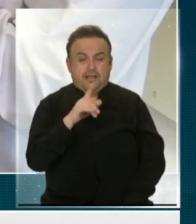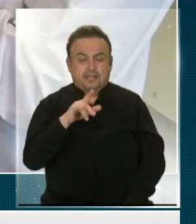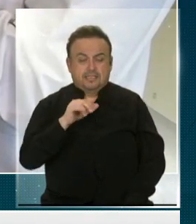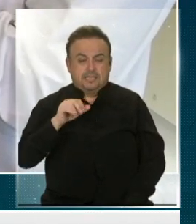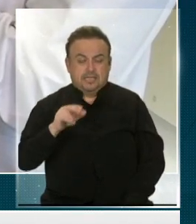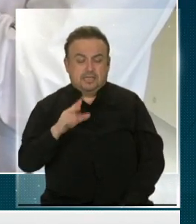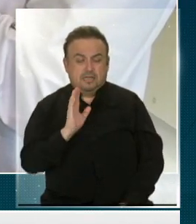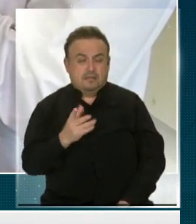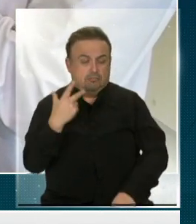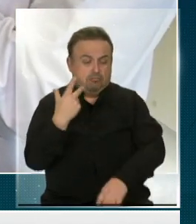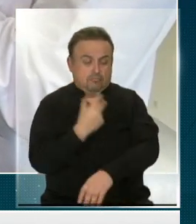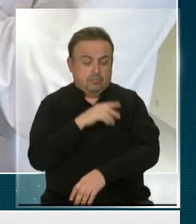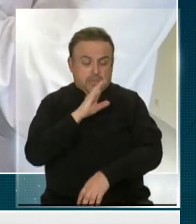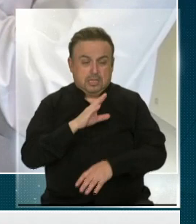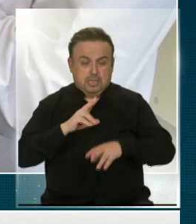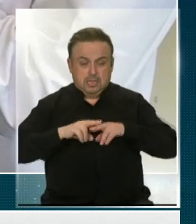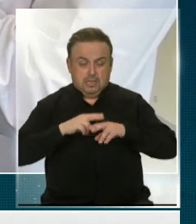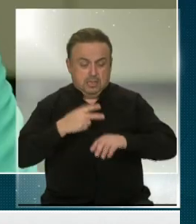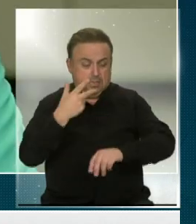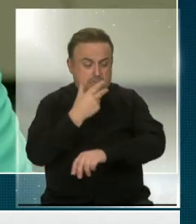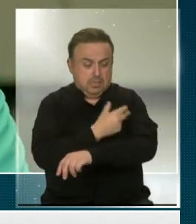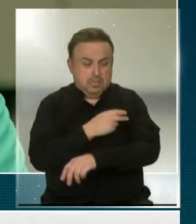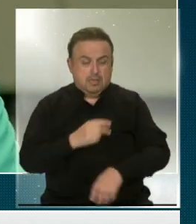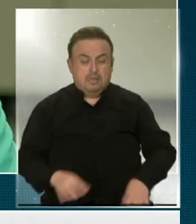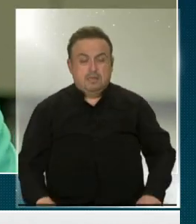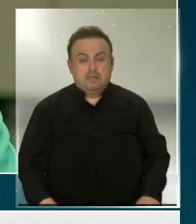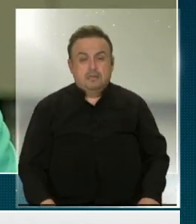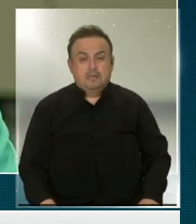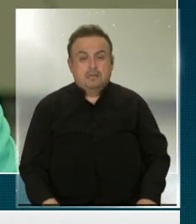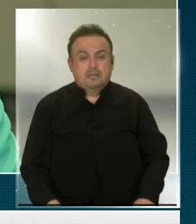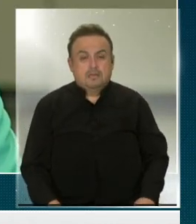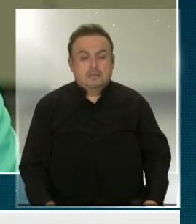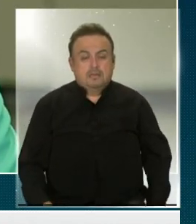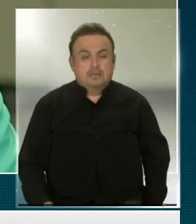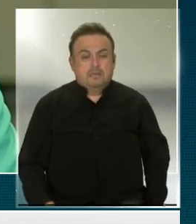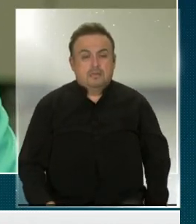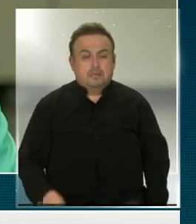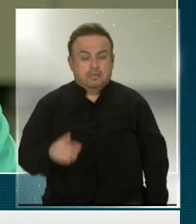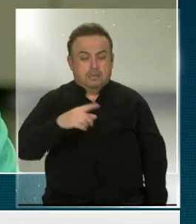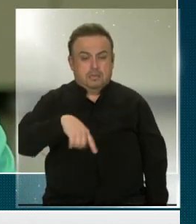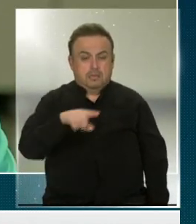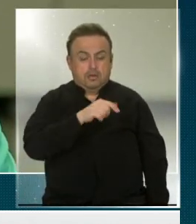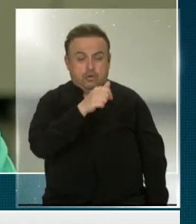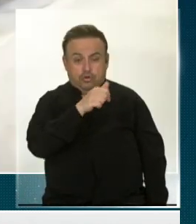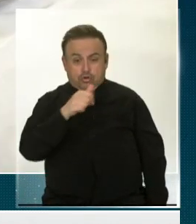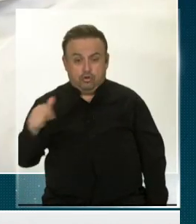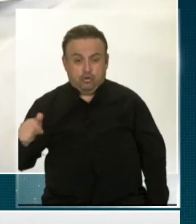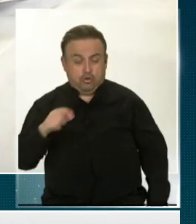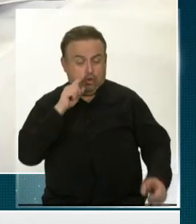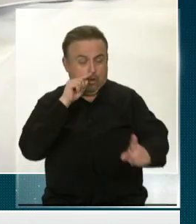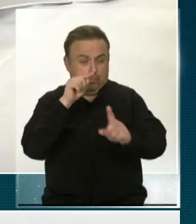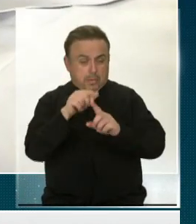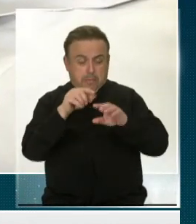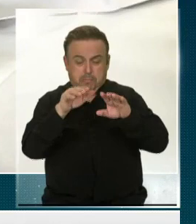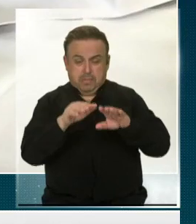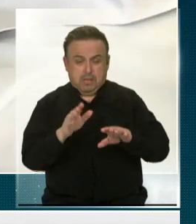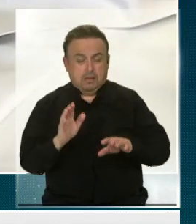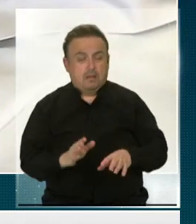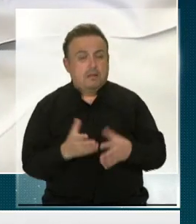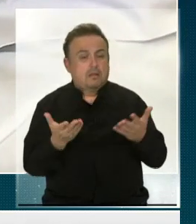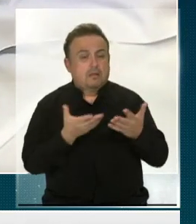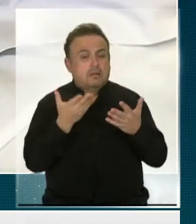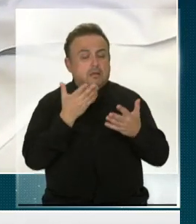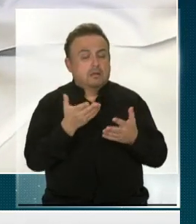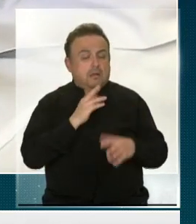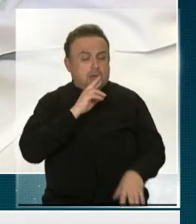módena entonces estas diferentes plataformas que todos van al mismo objetivo al mismo fin producir